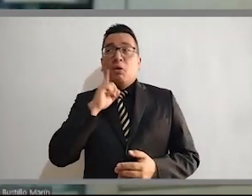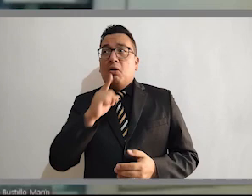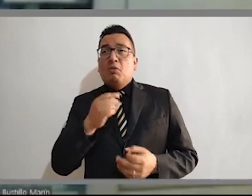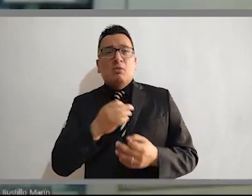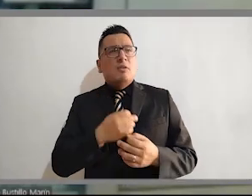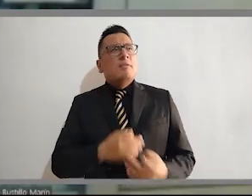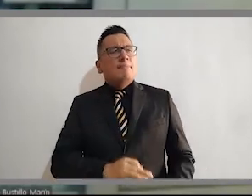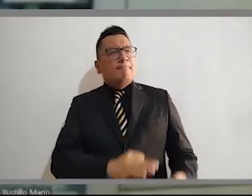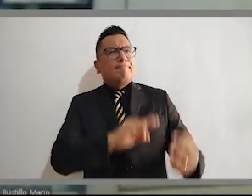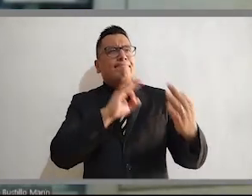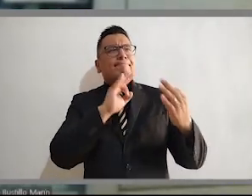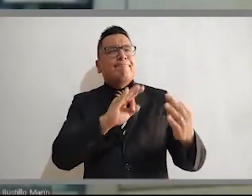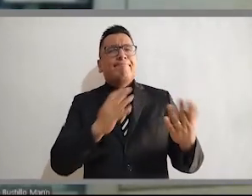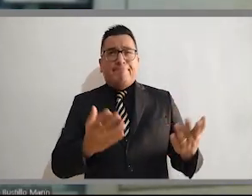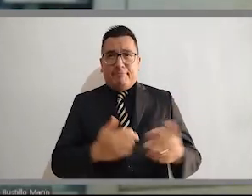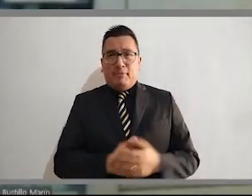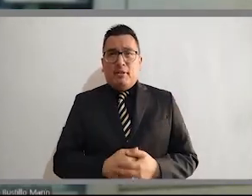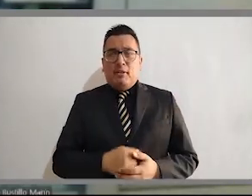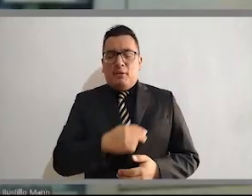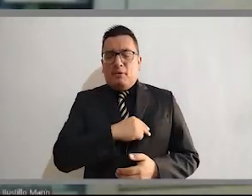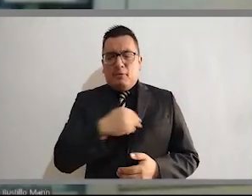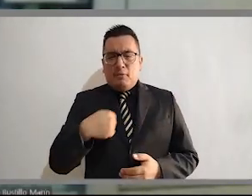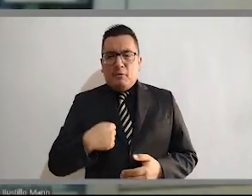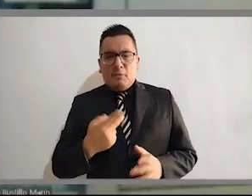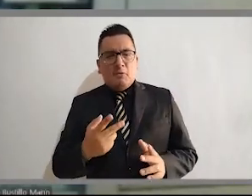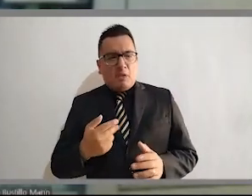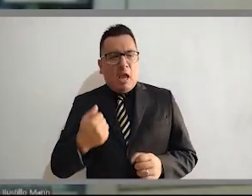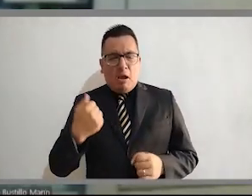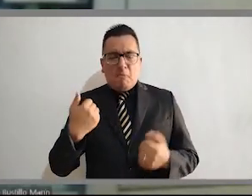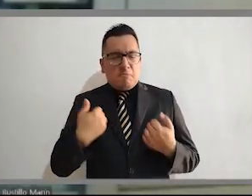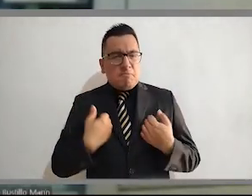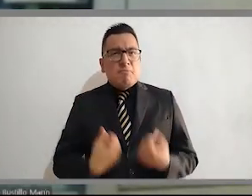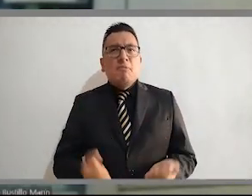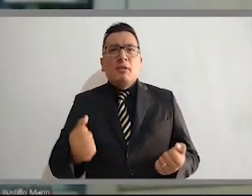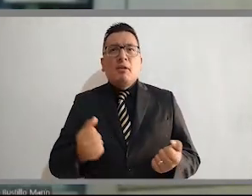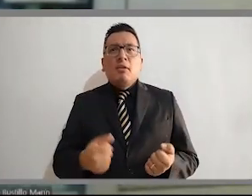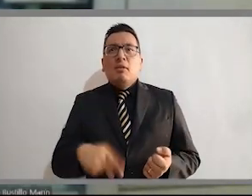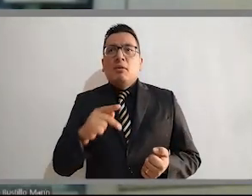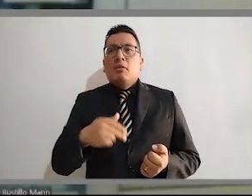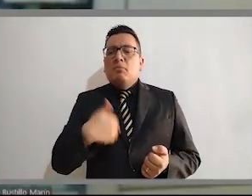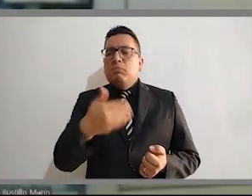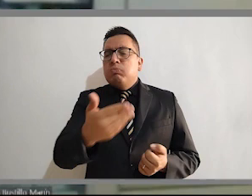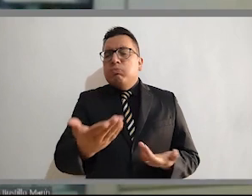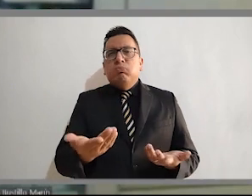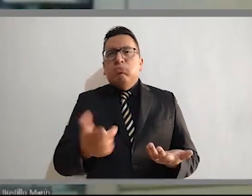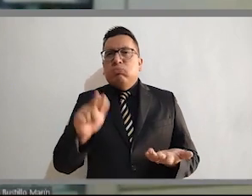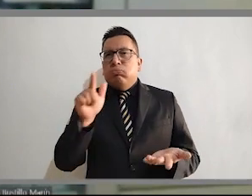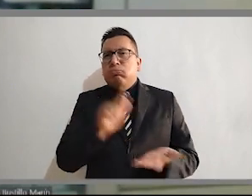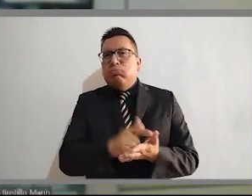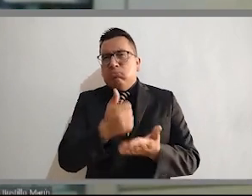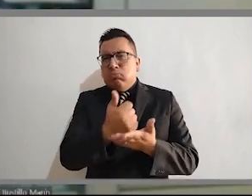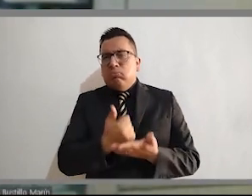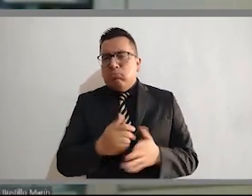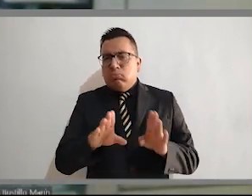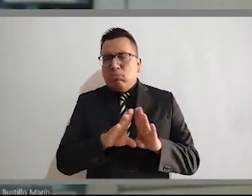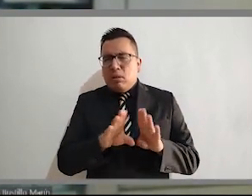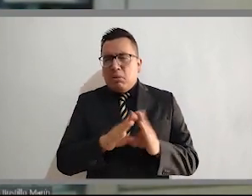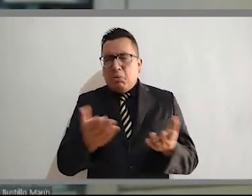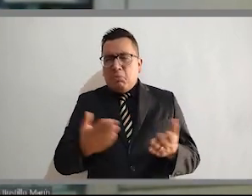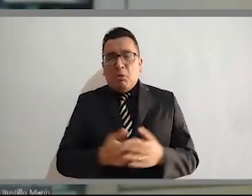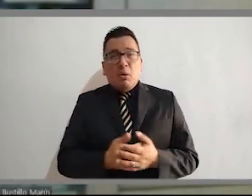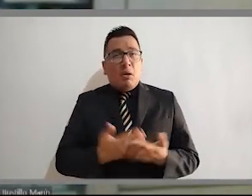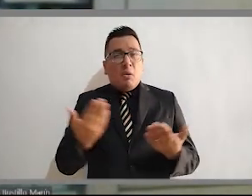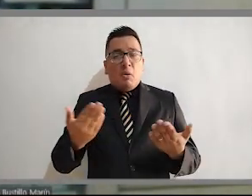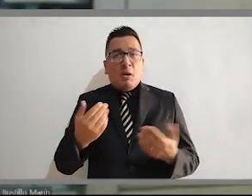se ha dicho a través de las reformas siguientes a la 2014? ¿Qué ha sucedido a partir